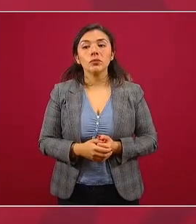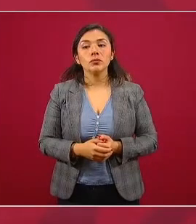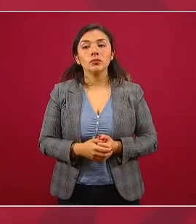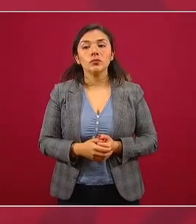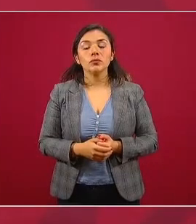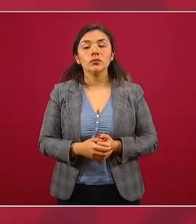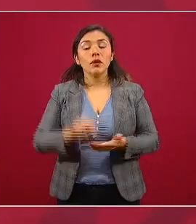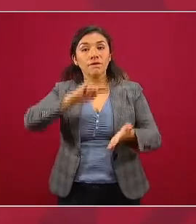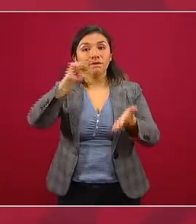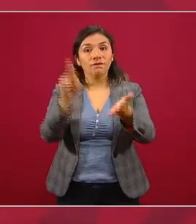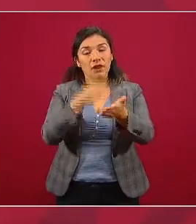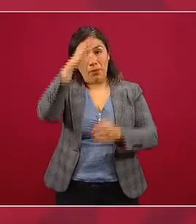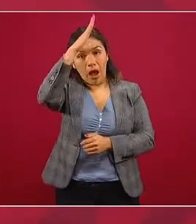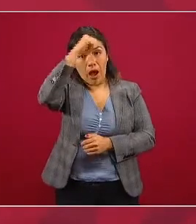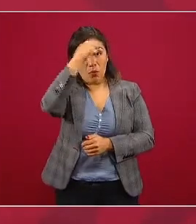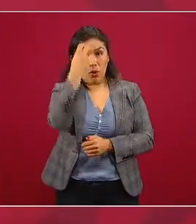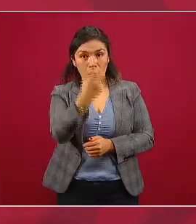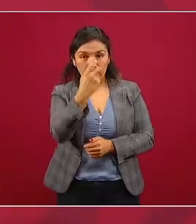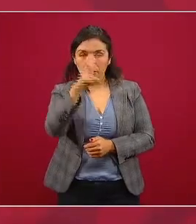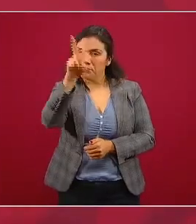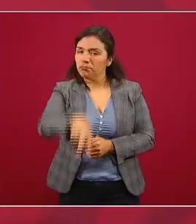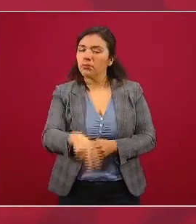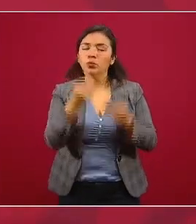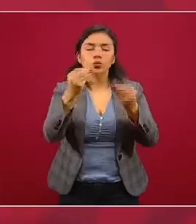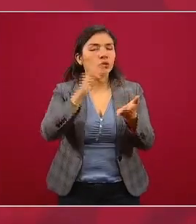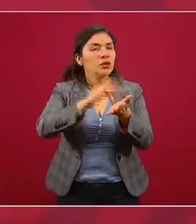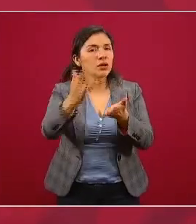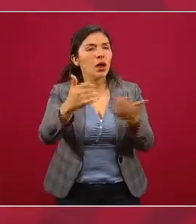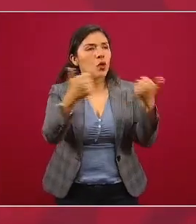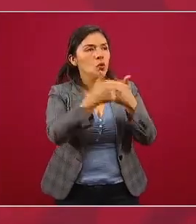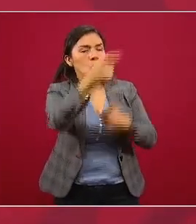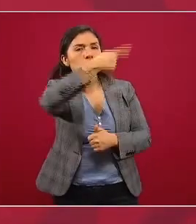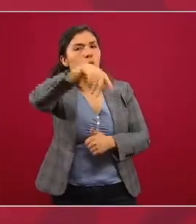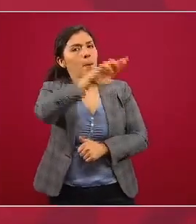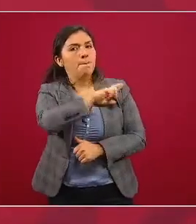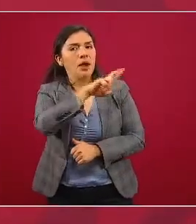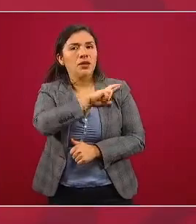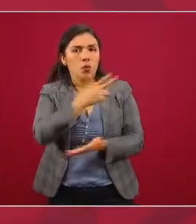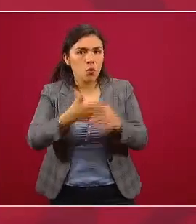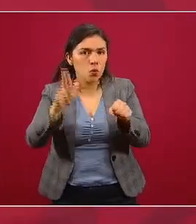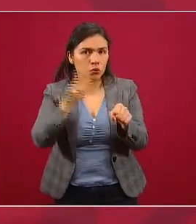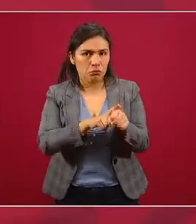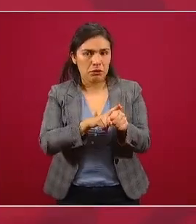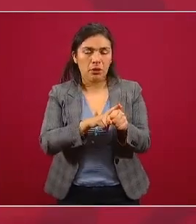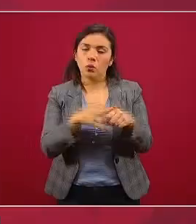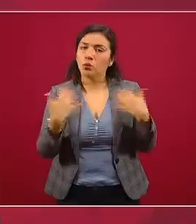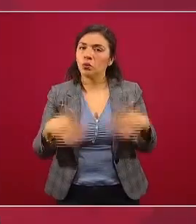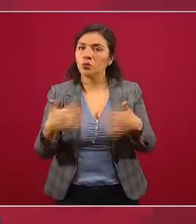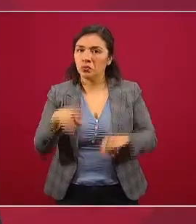se firmó este acuerdo, que agradecemos mucho, con hospitales privados